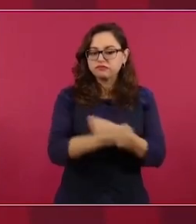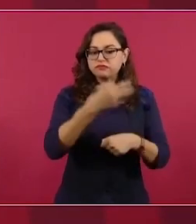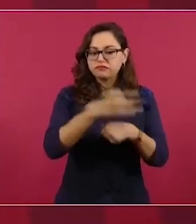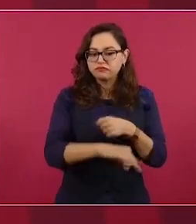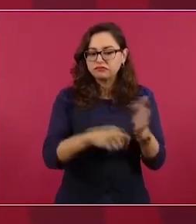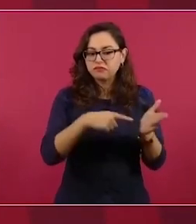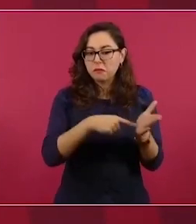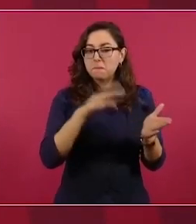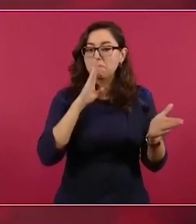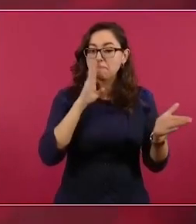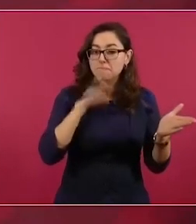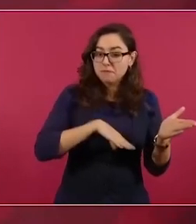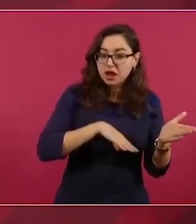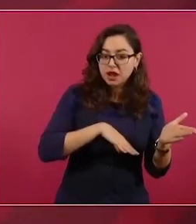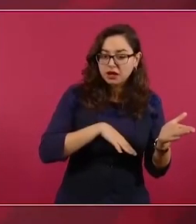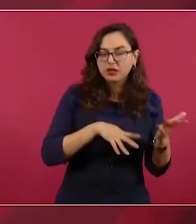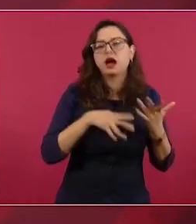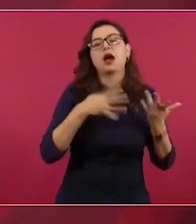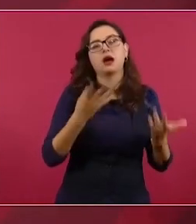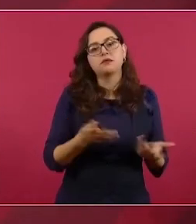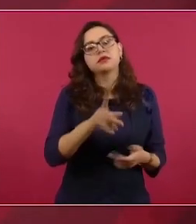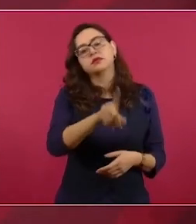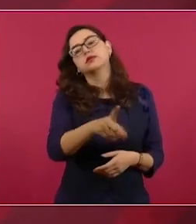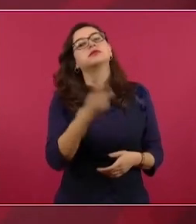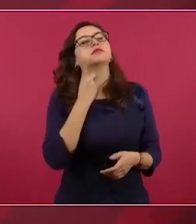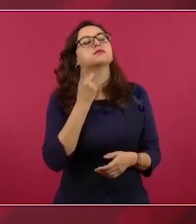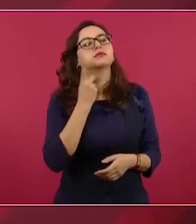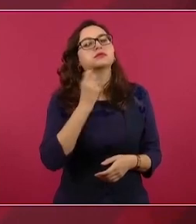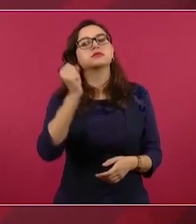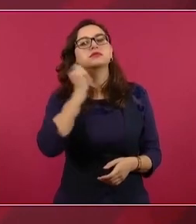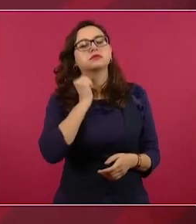buscar la forma legal.